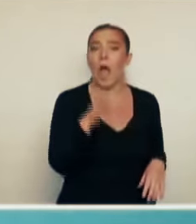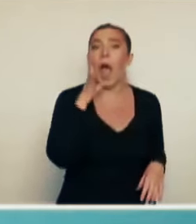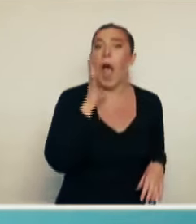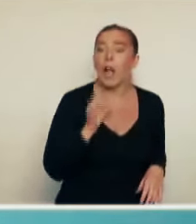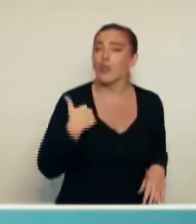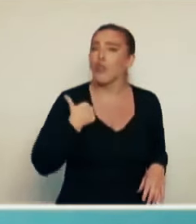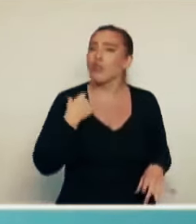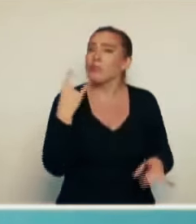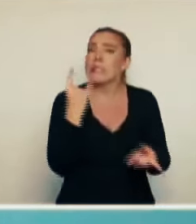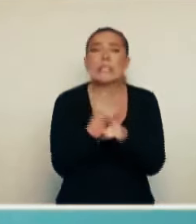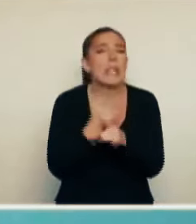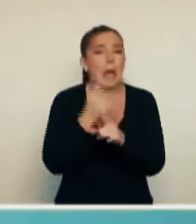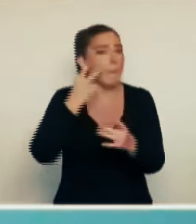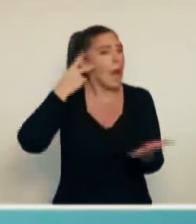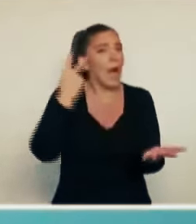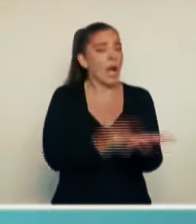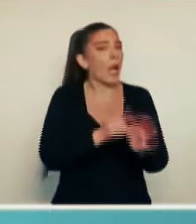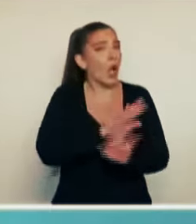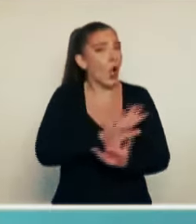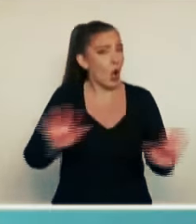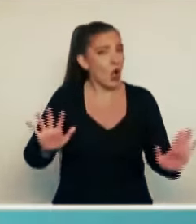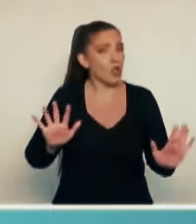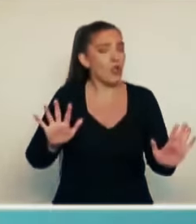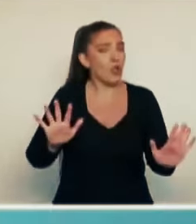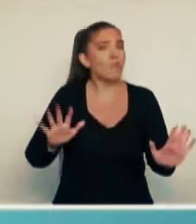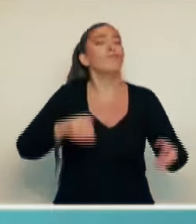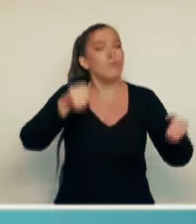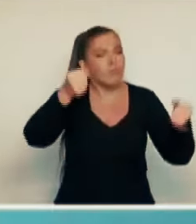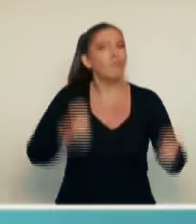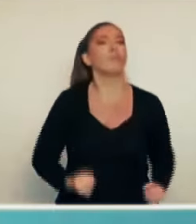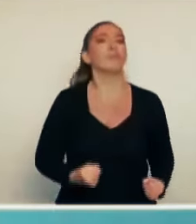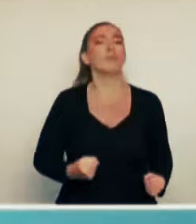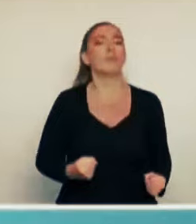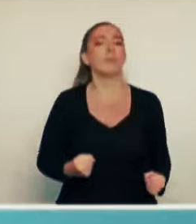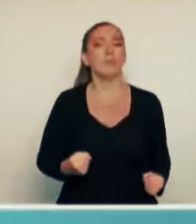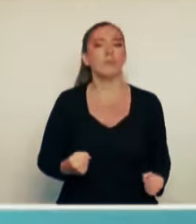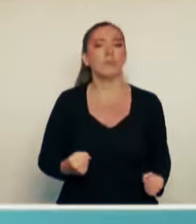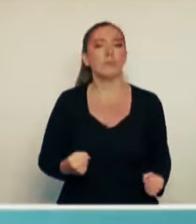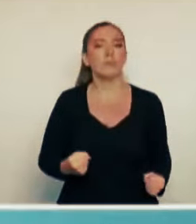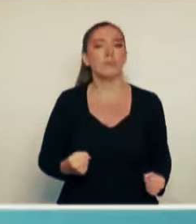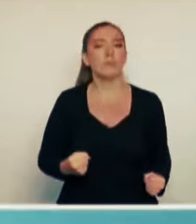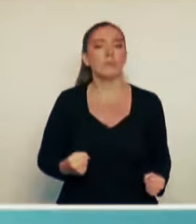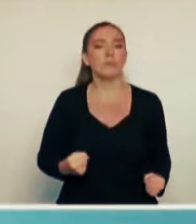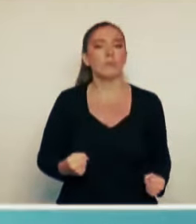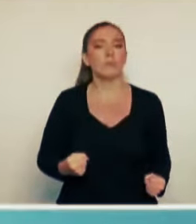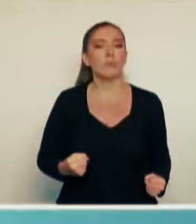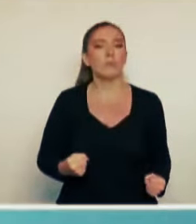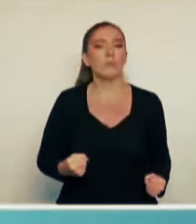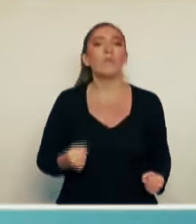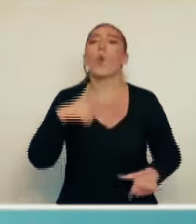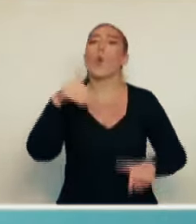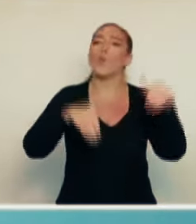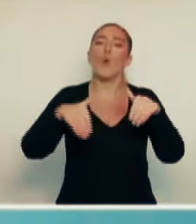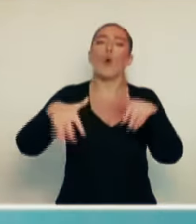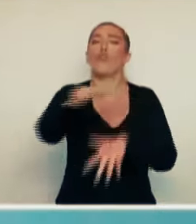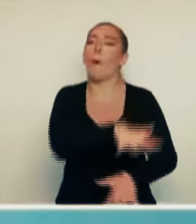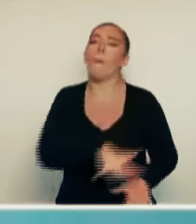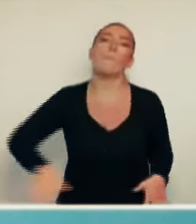he reconocido es la contundencia y lo inapelable que es el voto